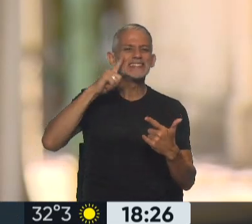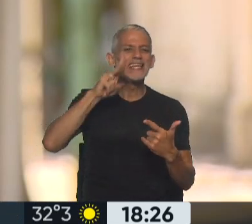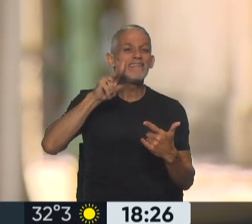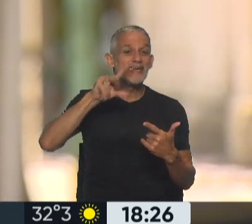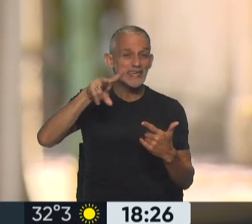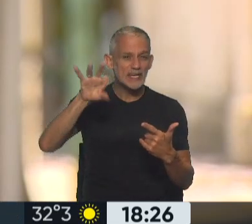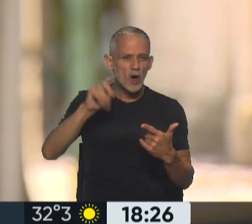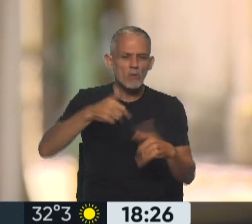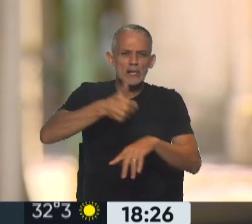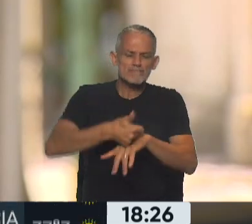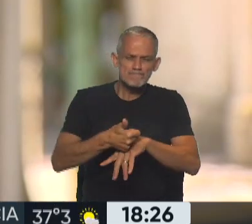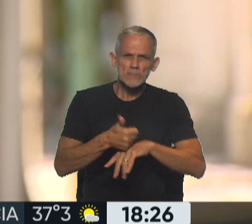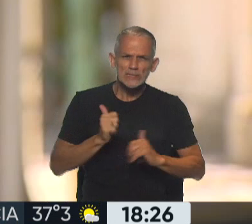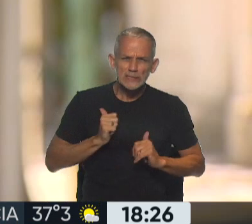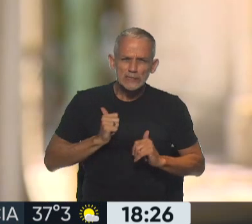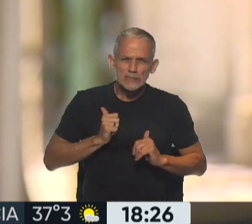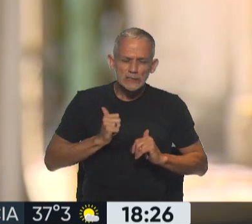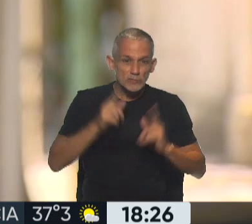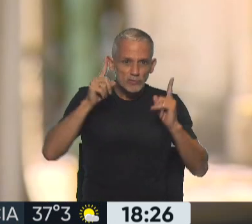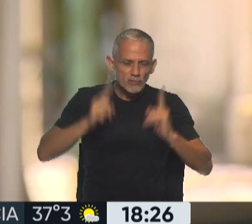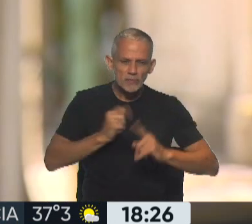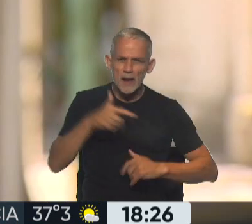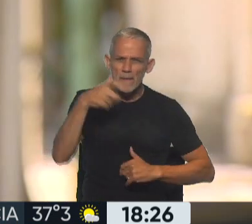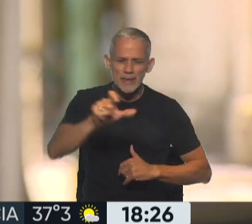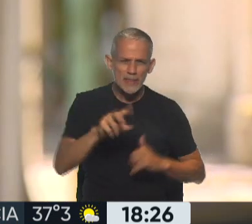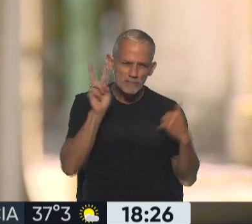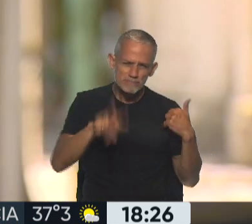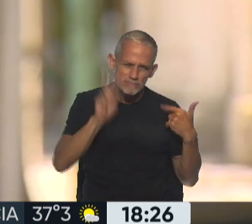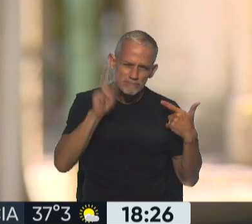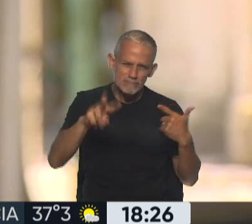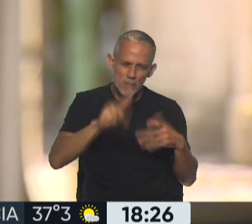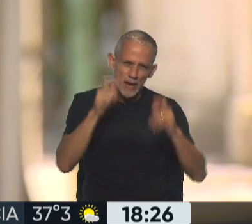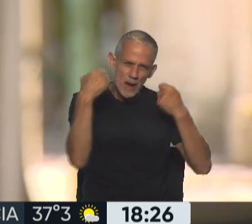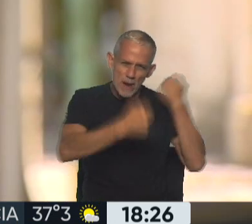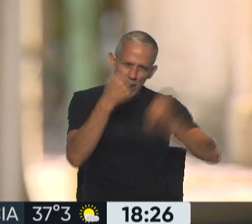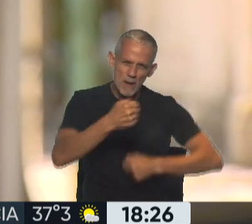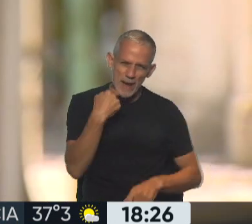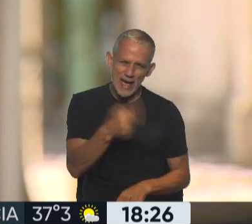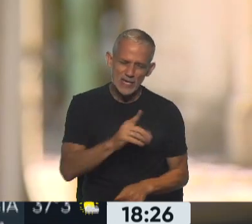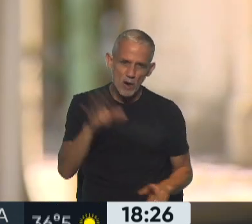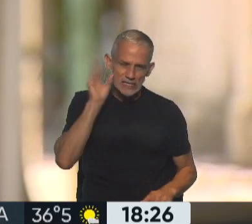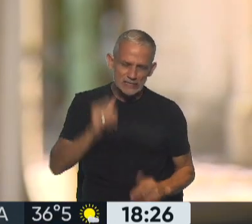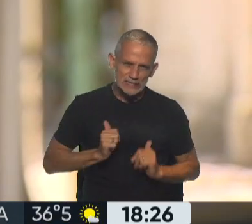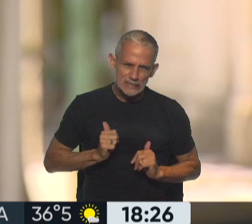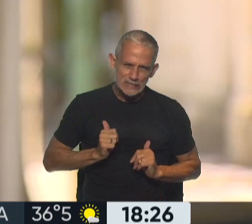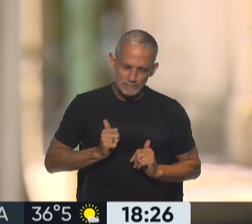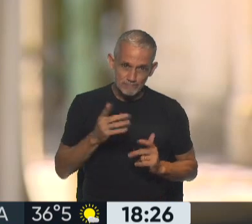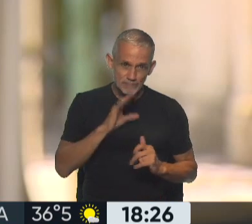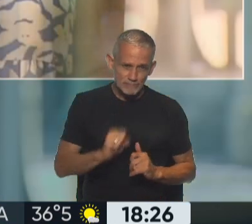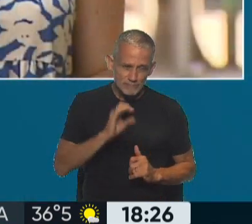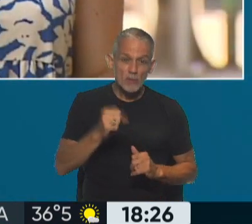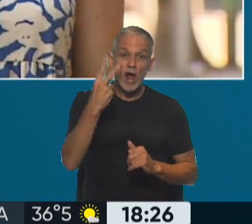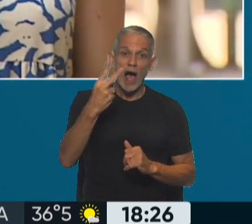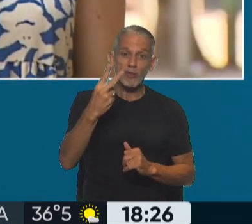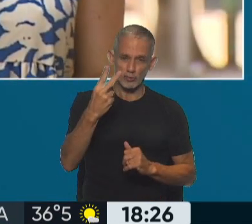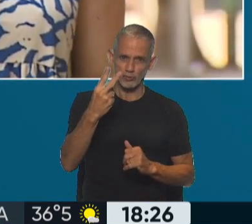presenciaron estoicos todo este juicio, viendo videos en donde agredían a su hijo, escuchando, en este caso, a 2